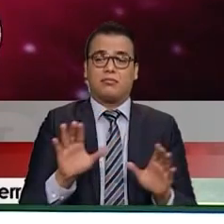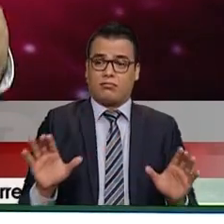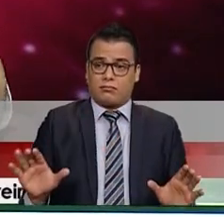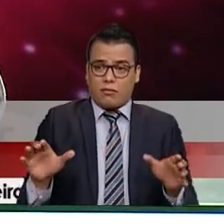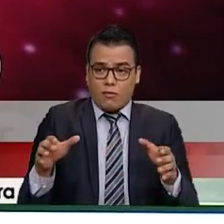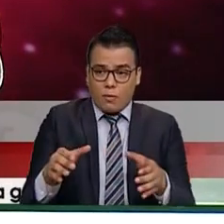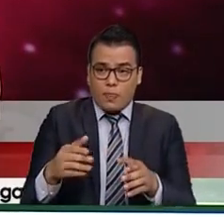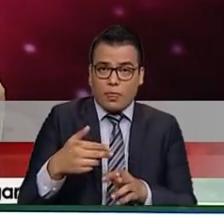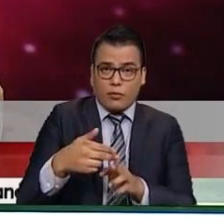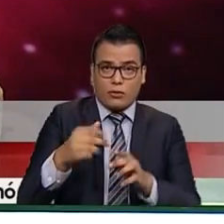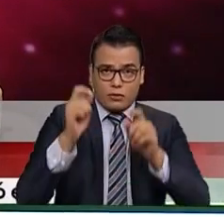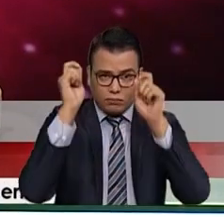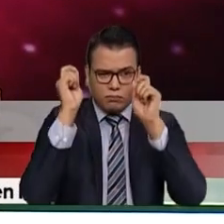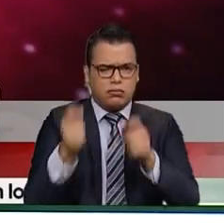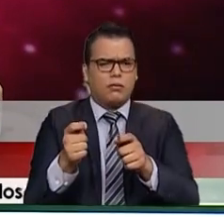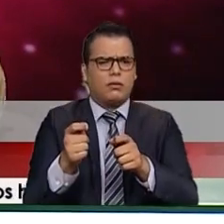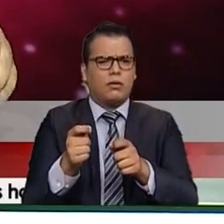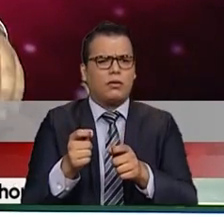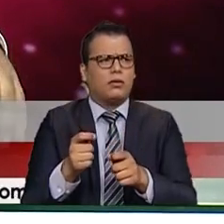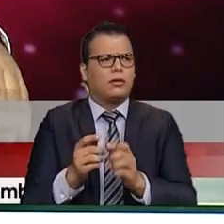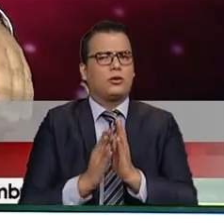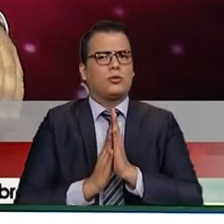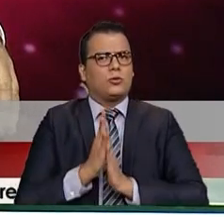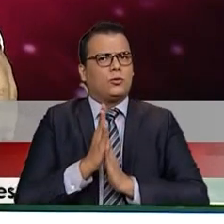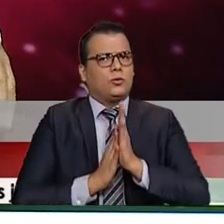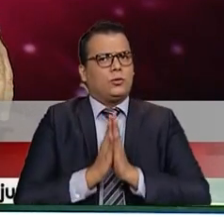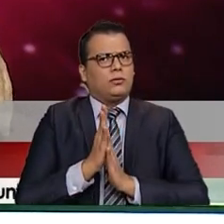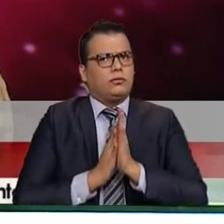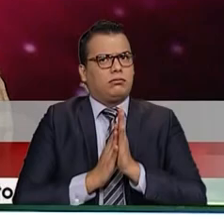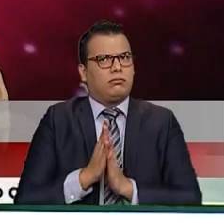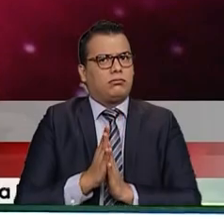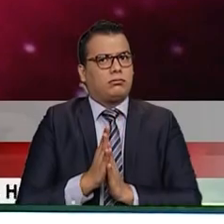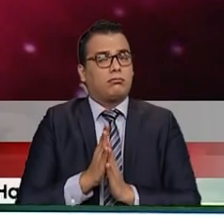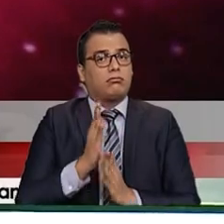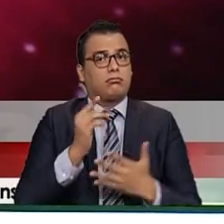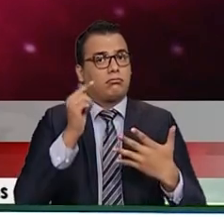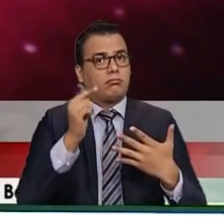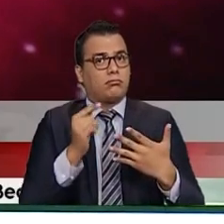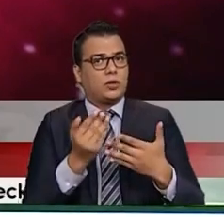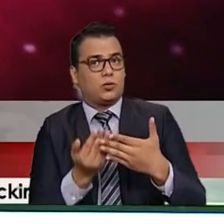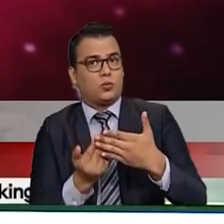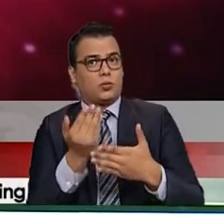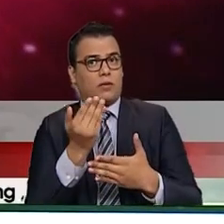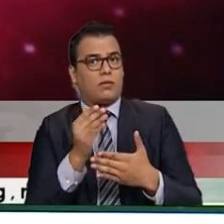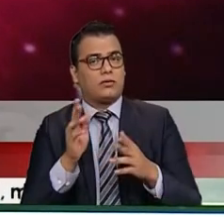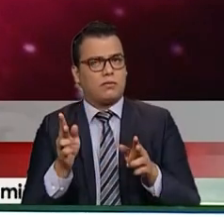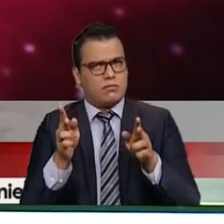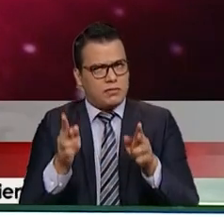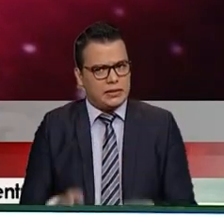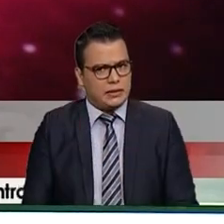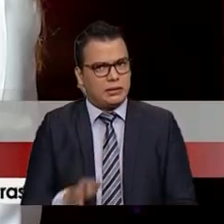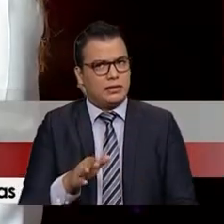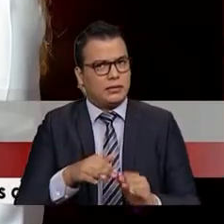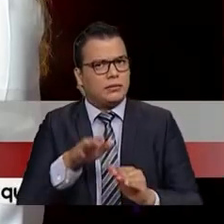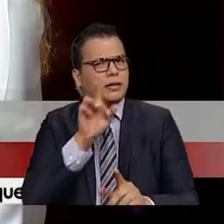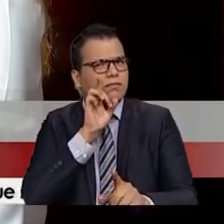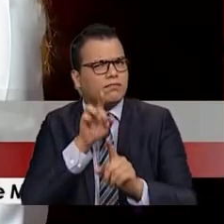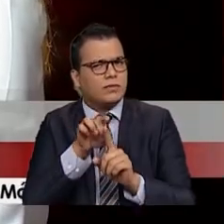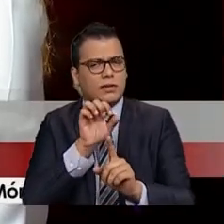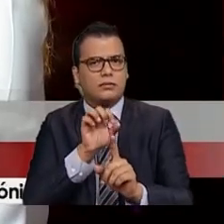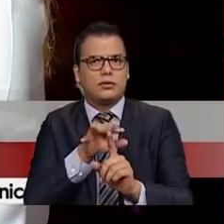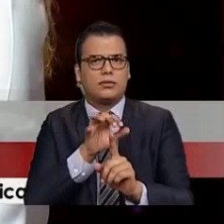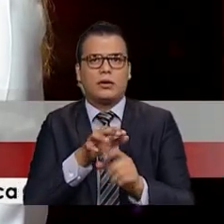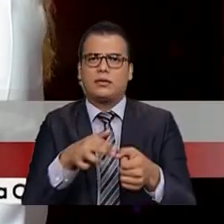al perder a ser expectativa sobre todo en las cuales va a acompañar el legislativa al presidente de región claro que sin para nosotros